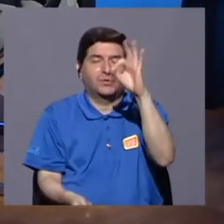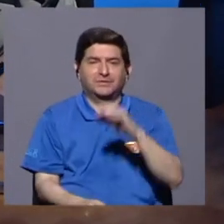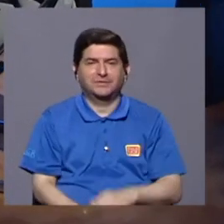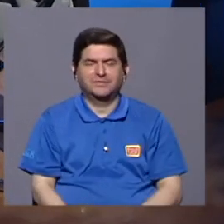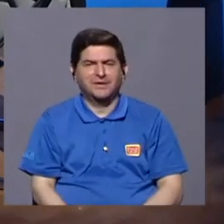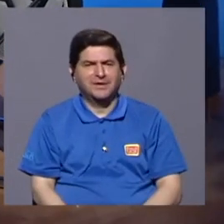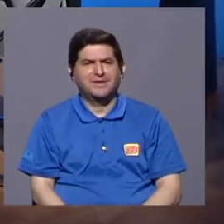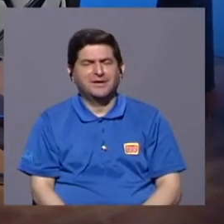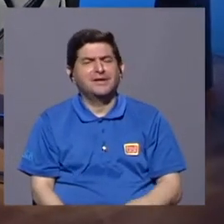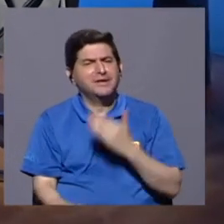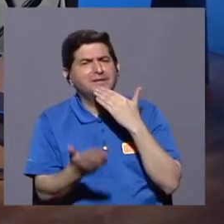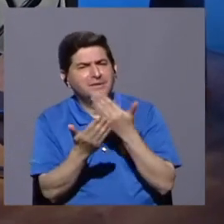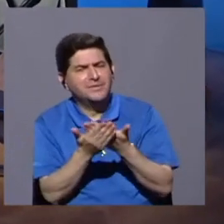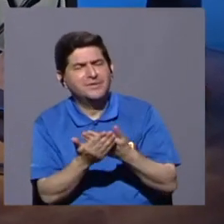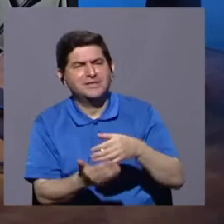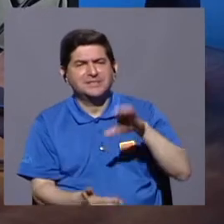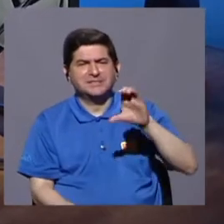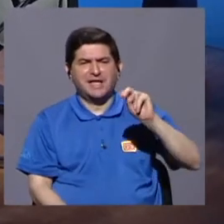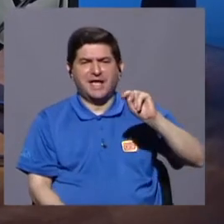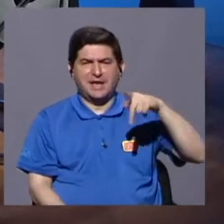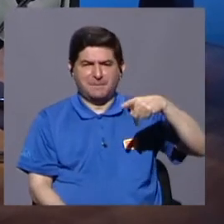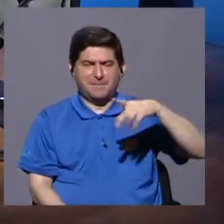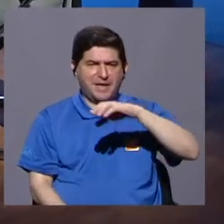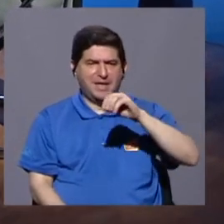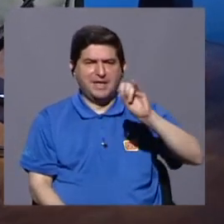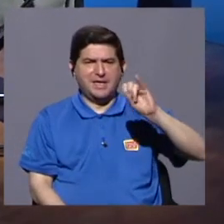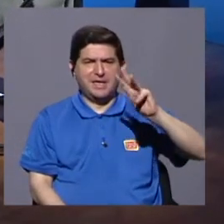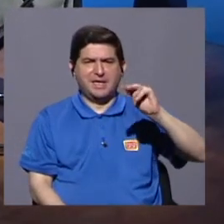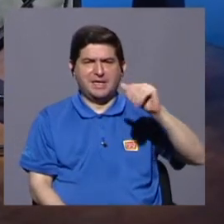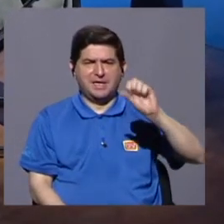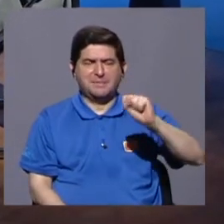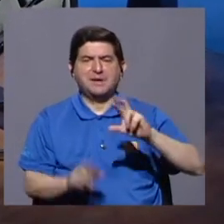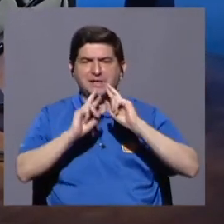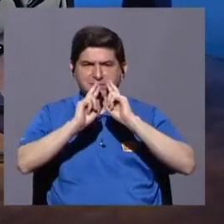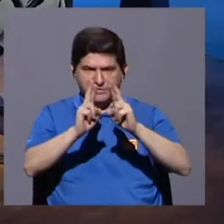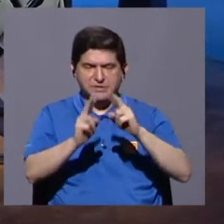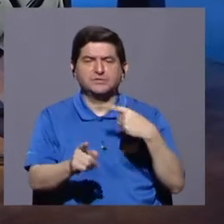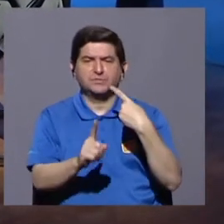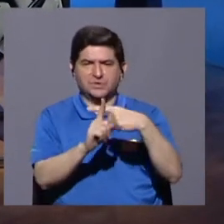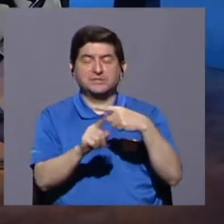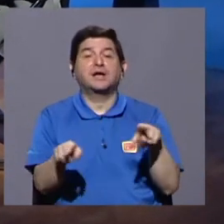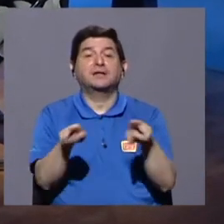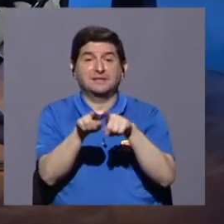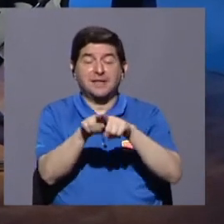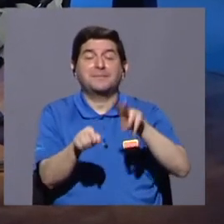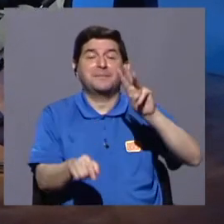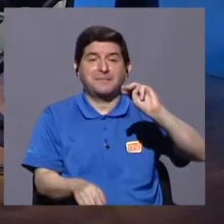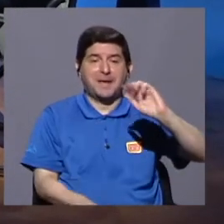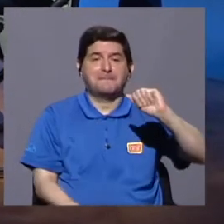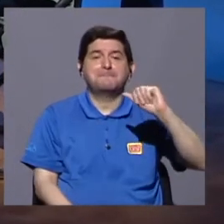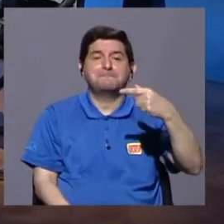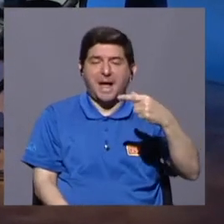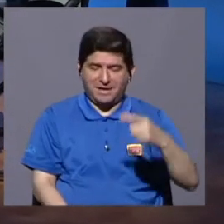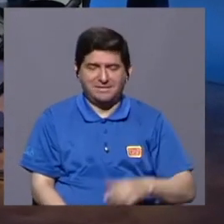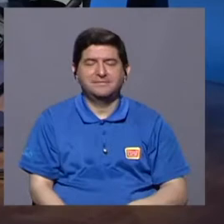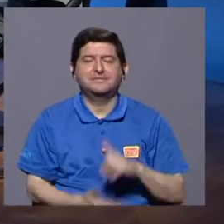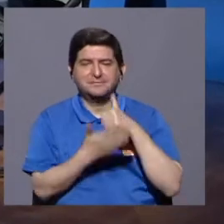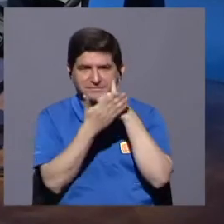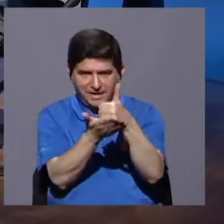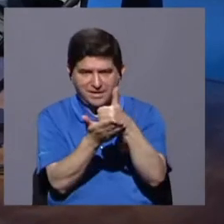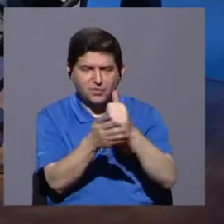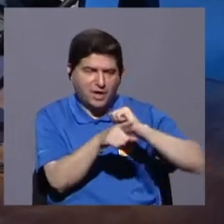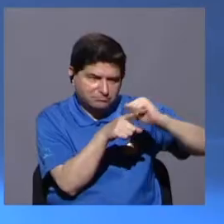afortunado que el CNP y el IMAS respondieron positivamente. Y el MAC también. El MAC también está asociado. Va a ayudarles a